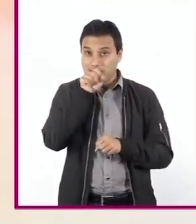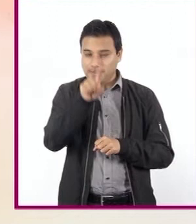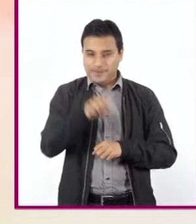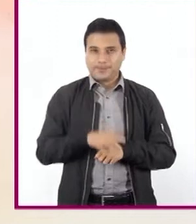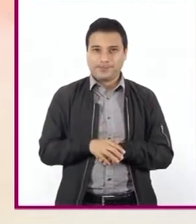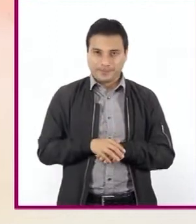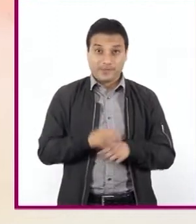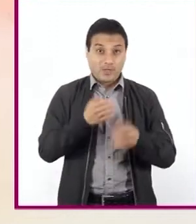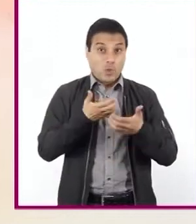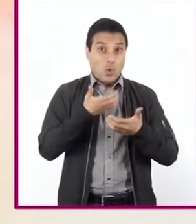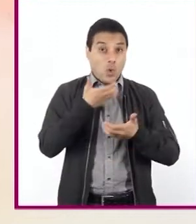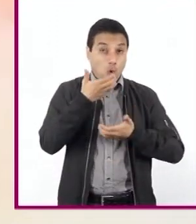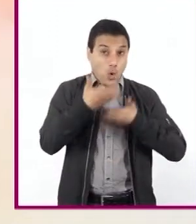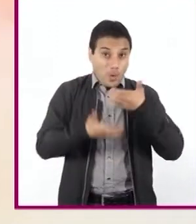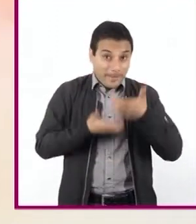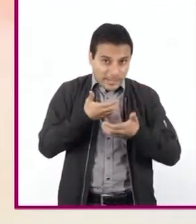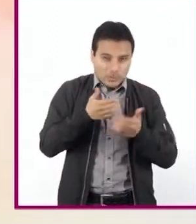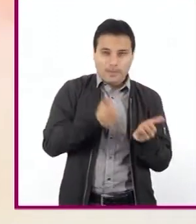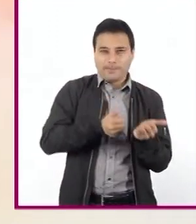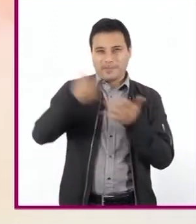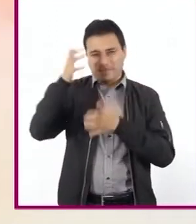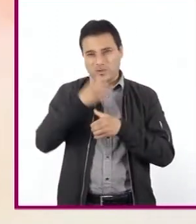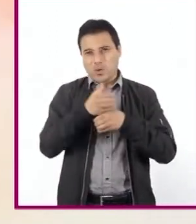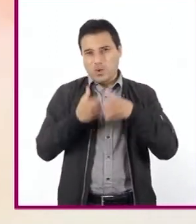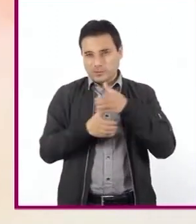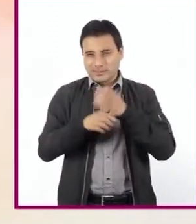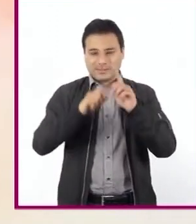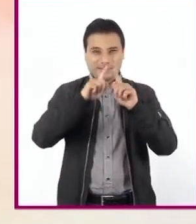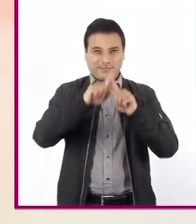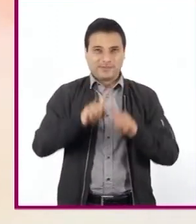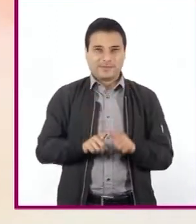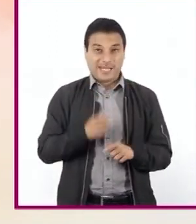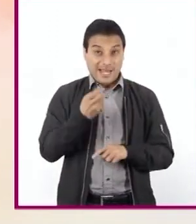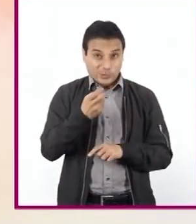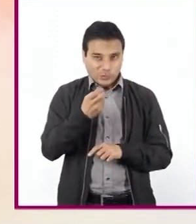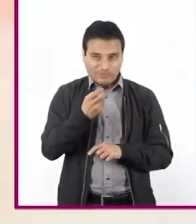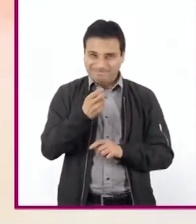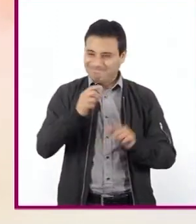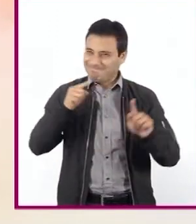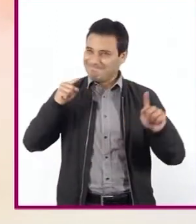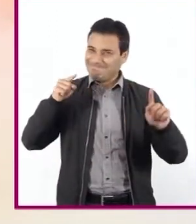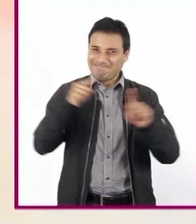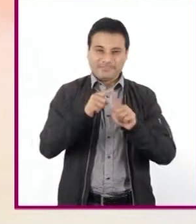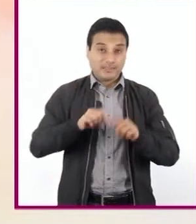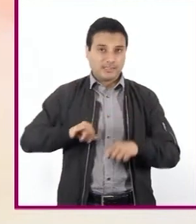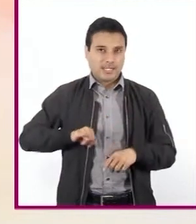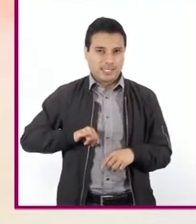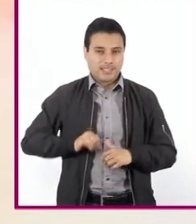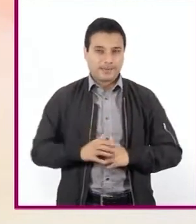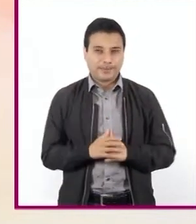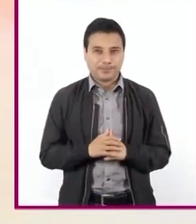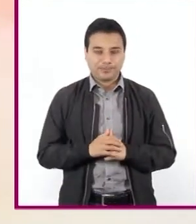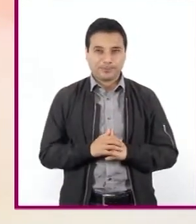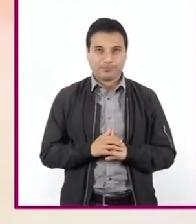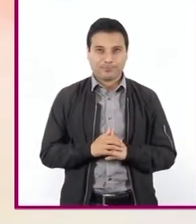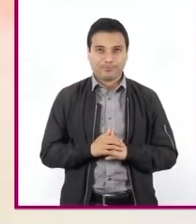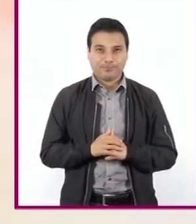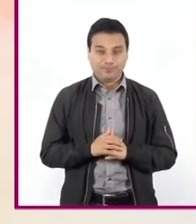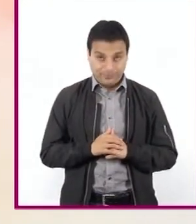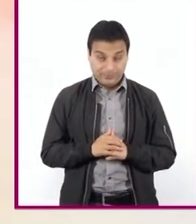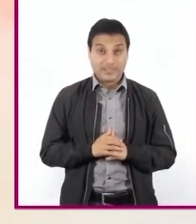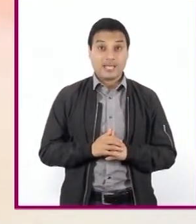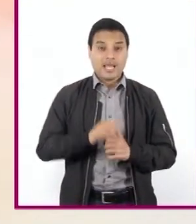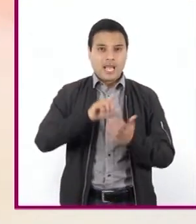Indias occidentales y la navegación que aseguraba esas relaciones. Toda aquella complicada